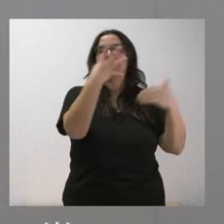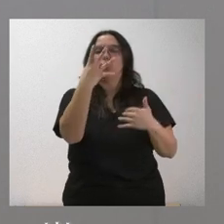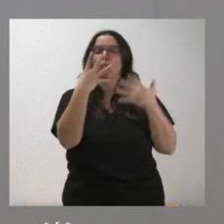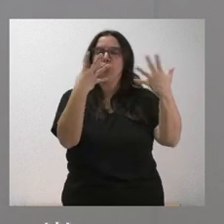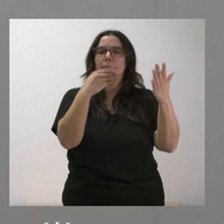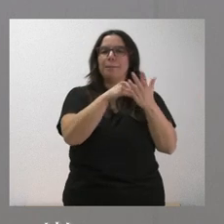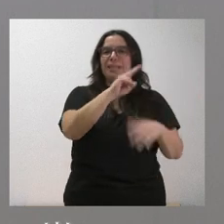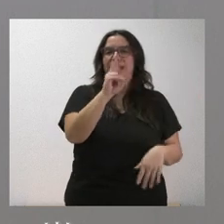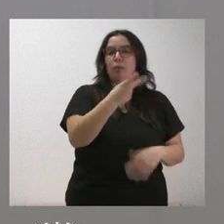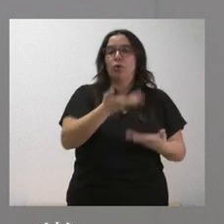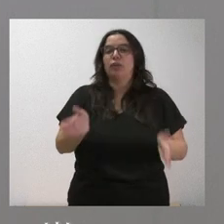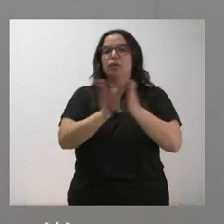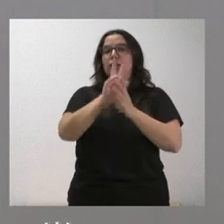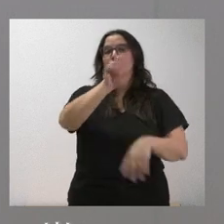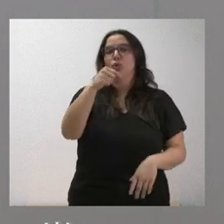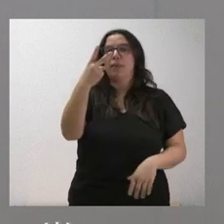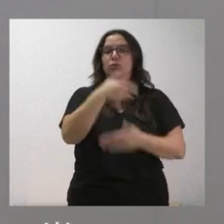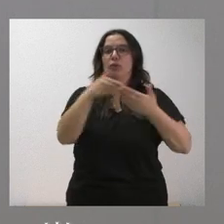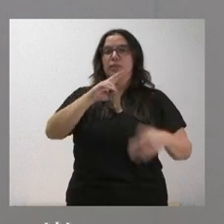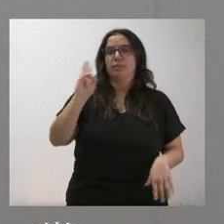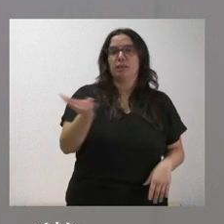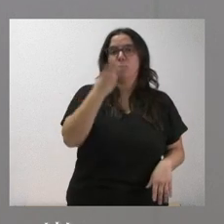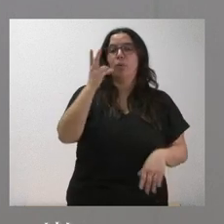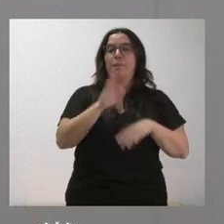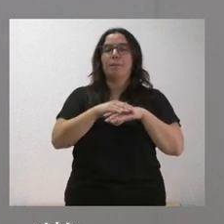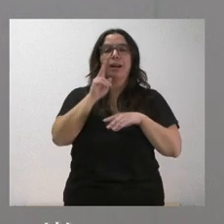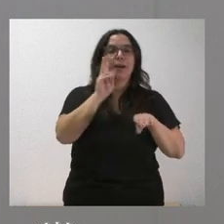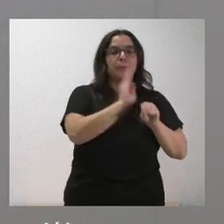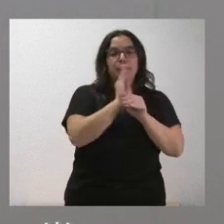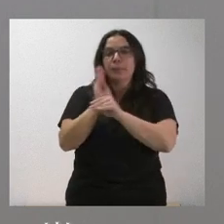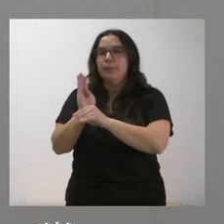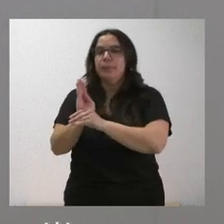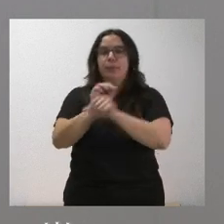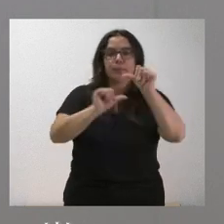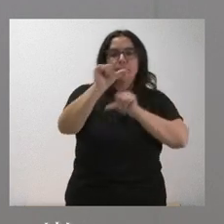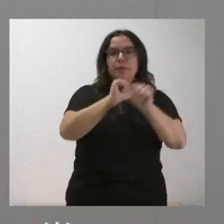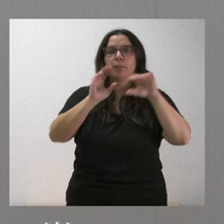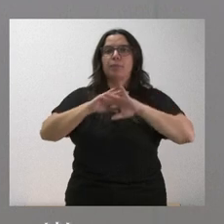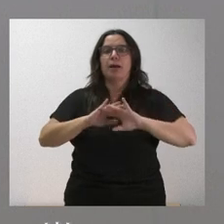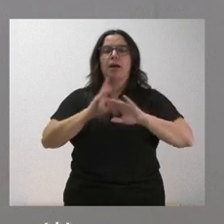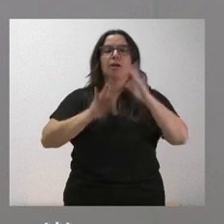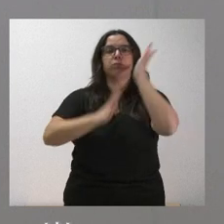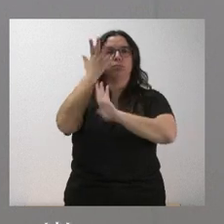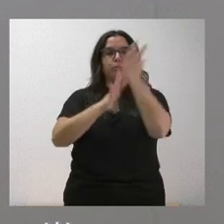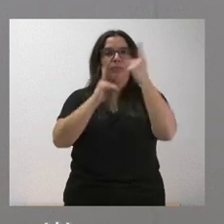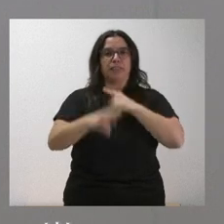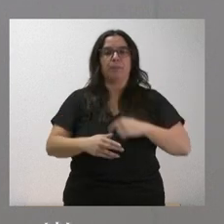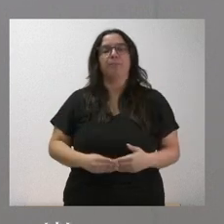eur en total 2,2 millones de euros para estos tratamientos silvícolas